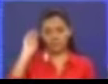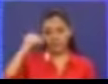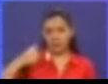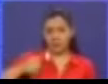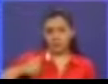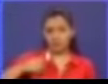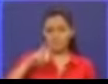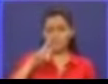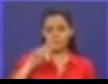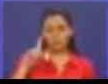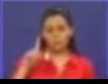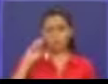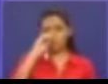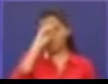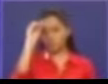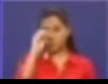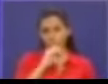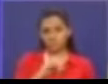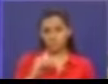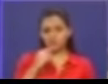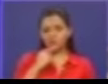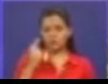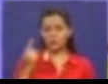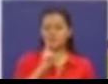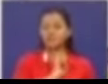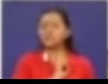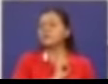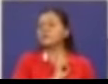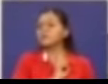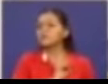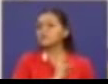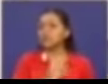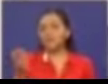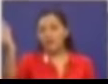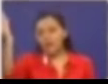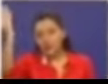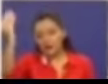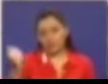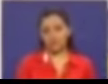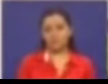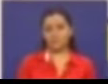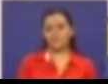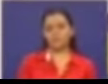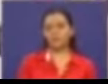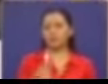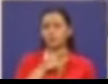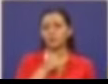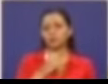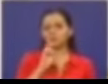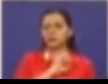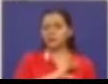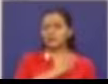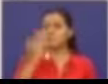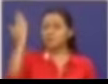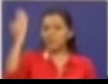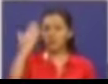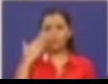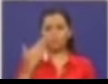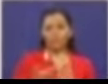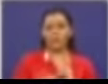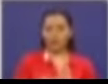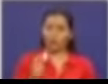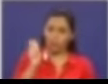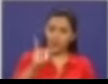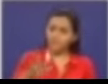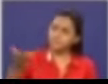Chile, que añoran ciertos grupos, cierta burguesía del Ecuador, ciertas cámaras empresariales, el modelo chileno. Ya les acepto el